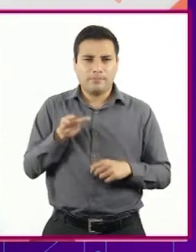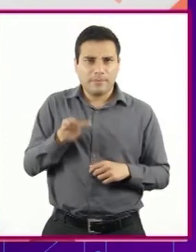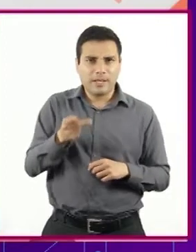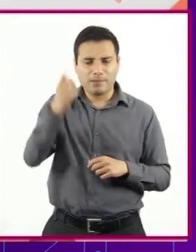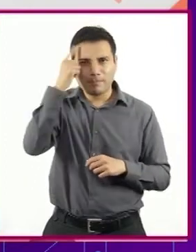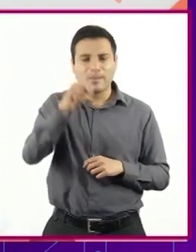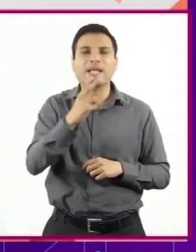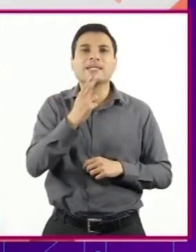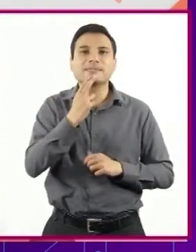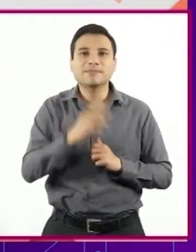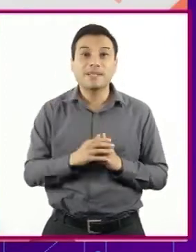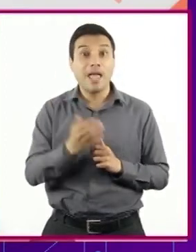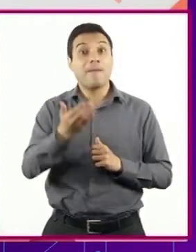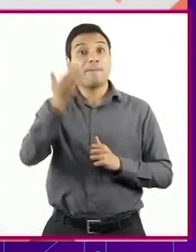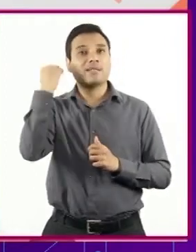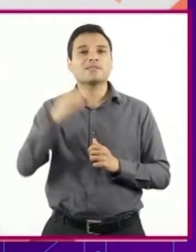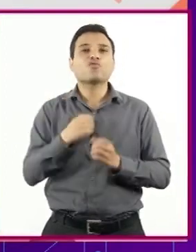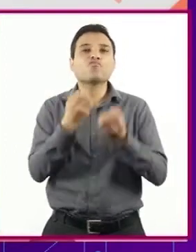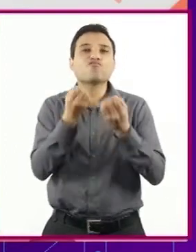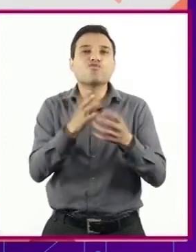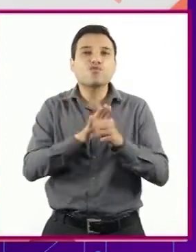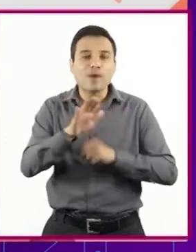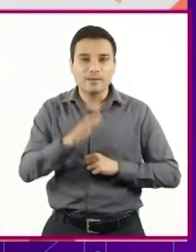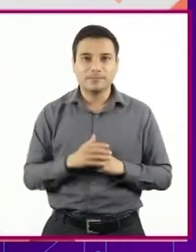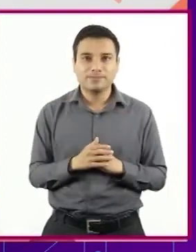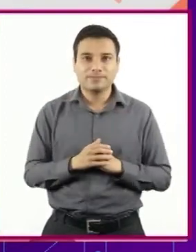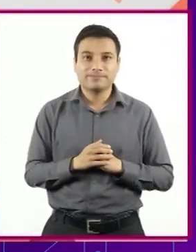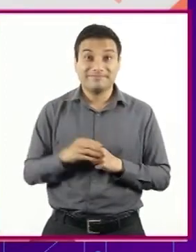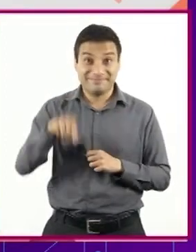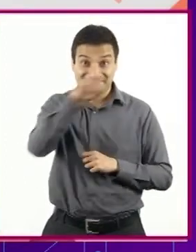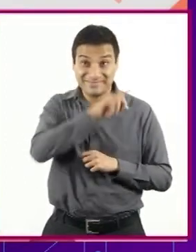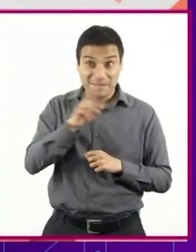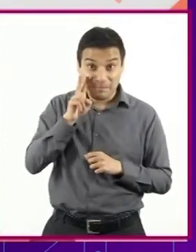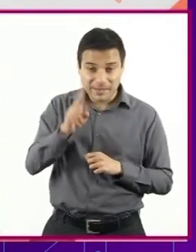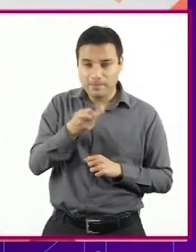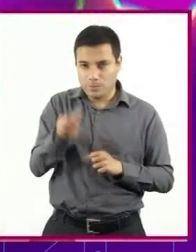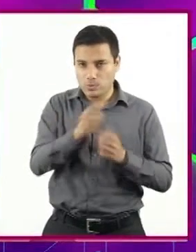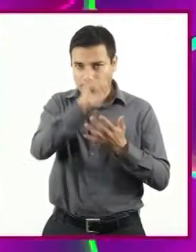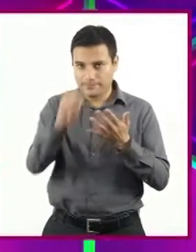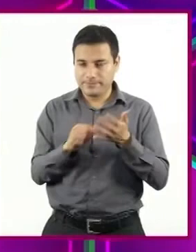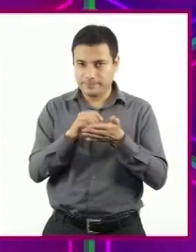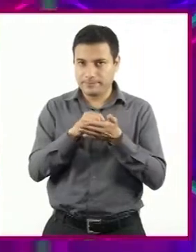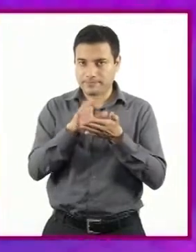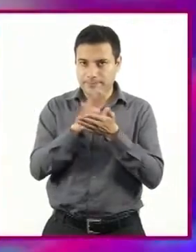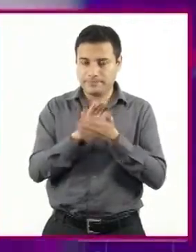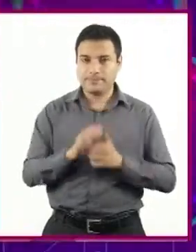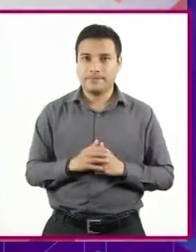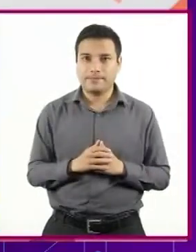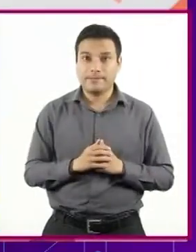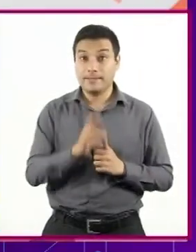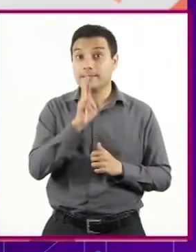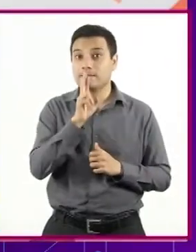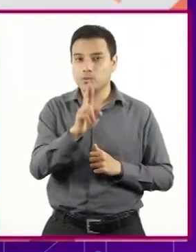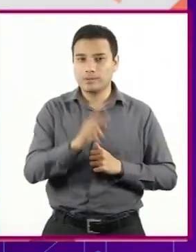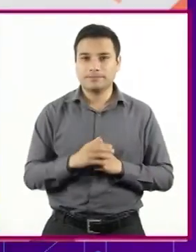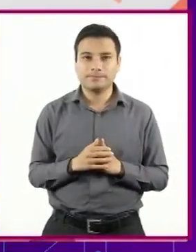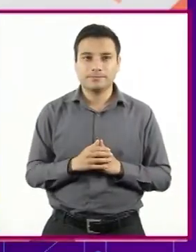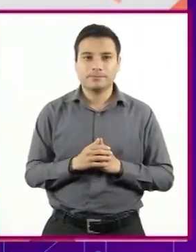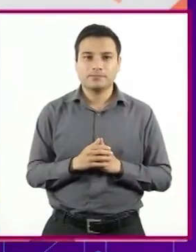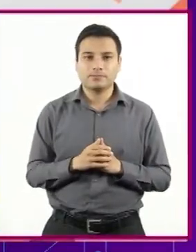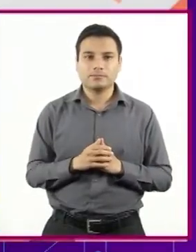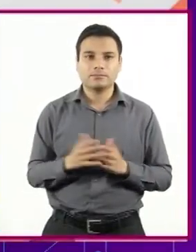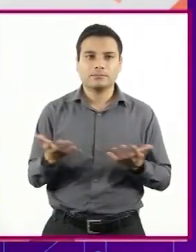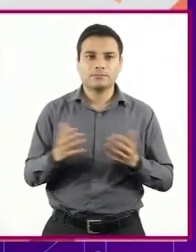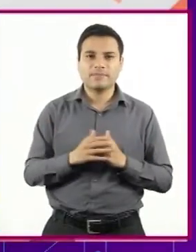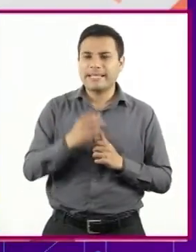último, pásele marchante, ¿qué le damos? Mientras observan, anoten las siguientes preguntas en su cuaderno y respondan. ¿Cuál es un dicho, un